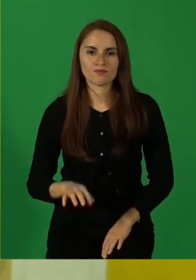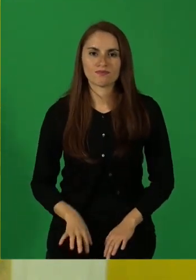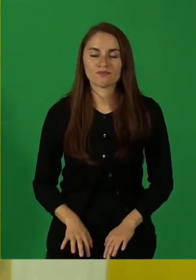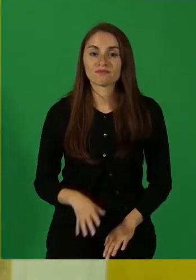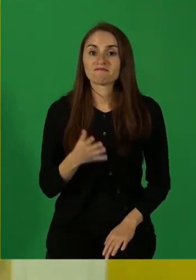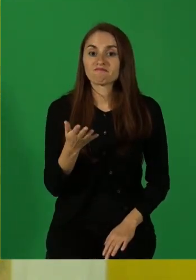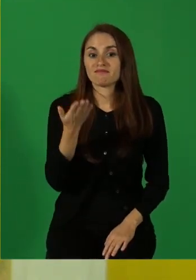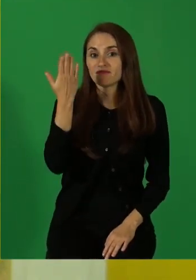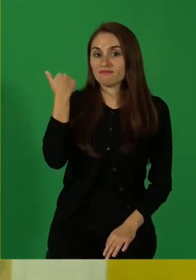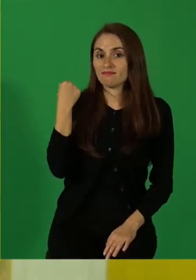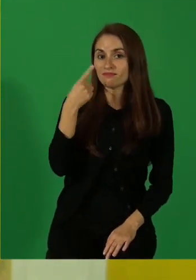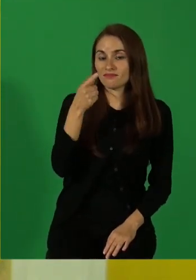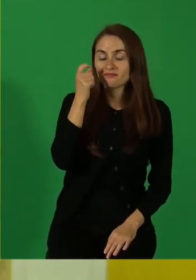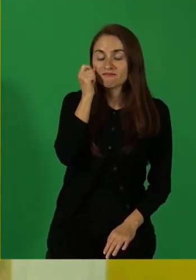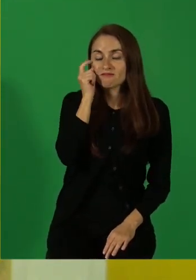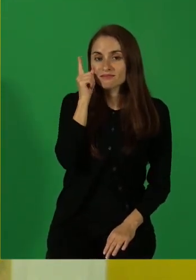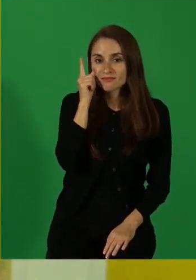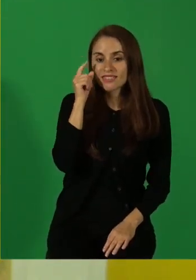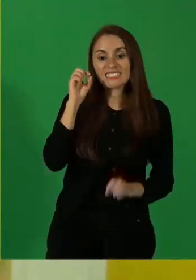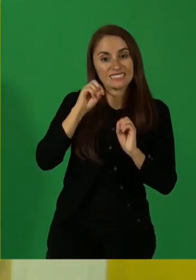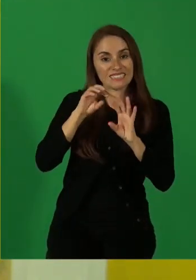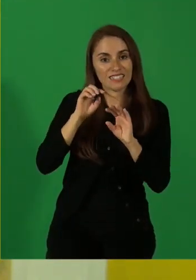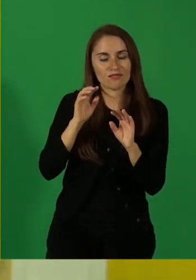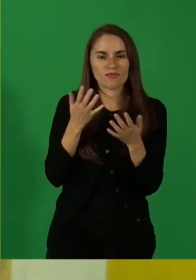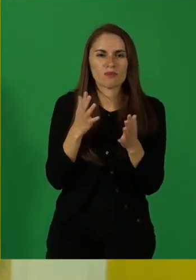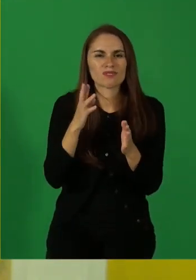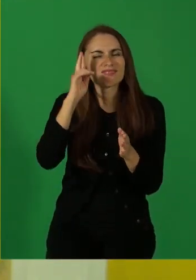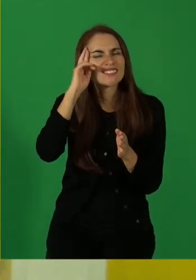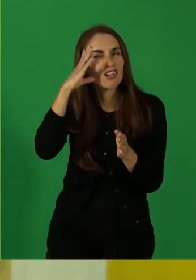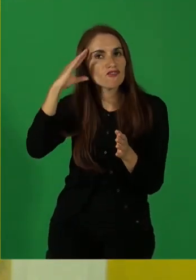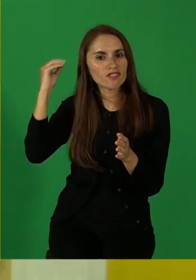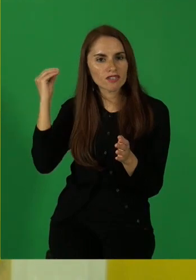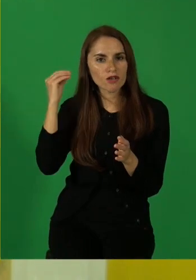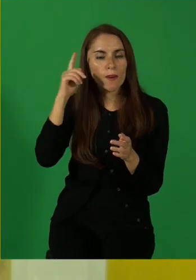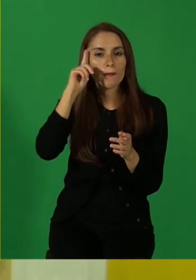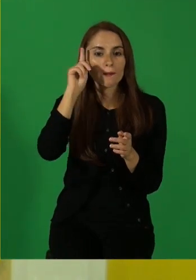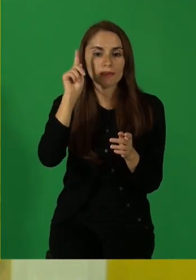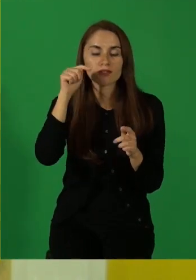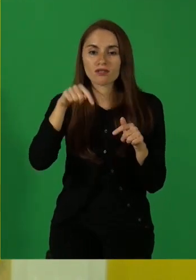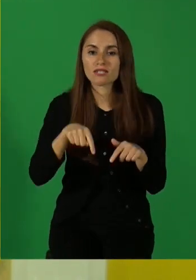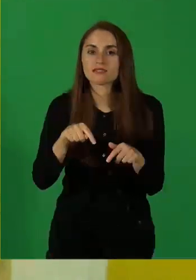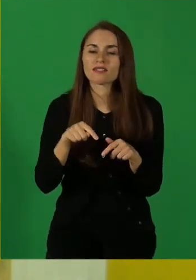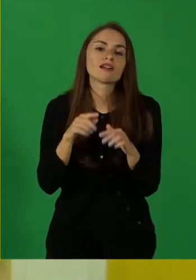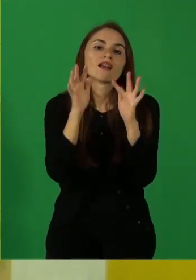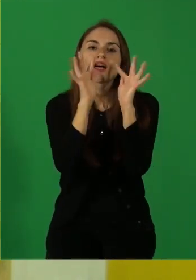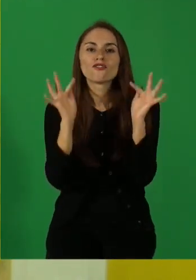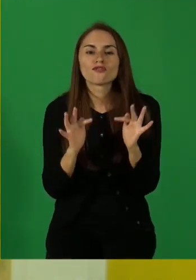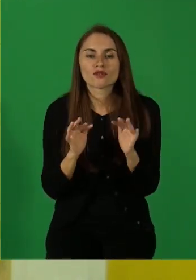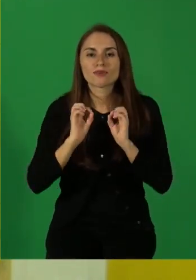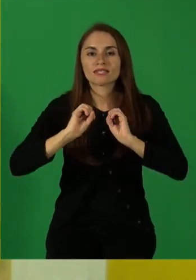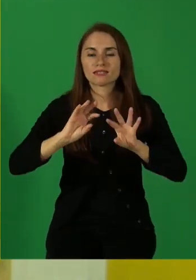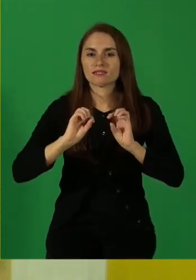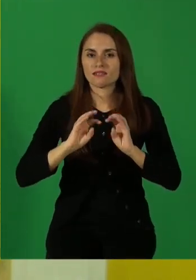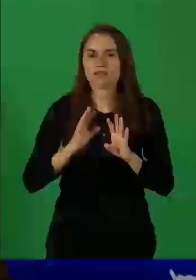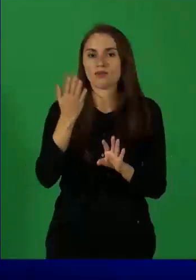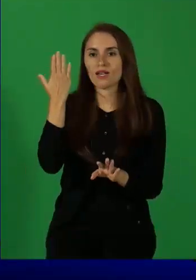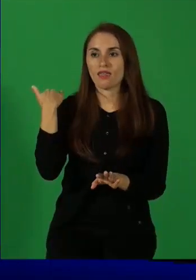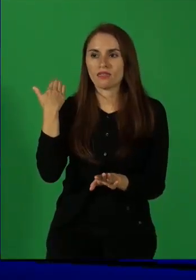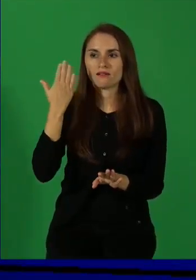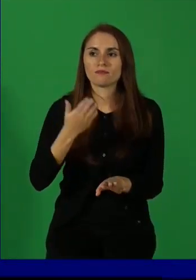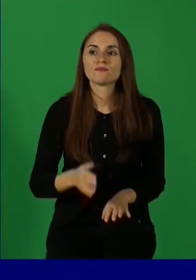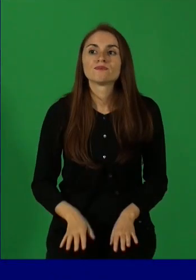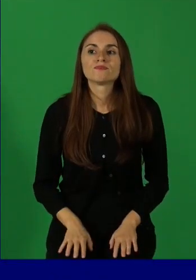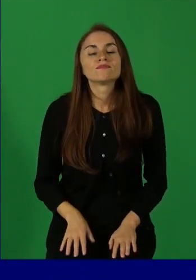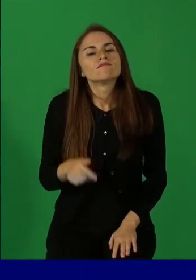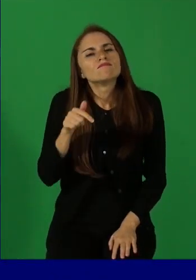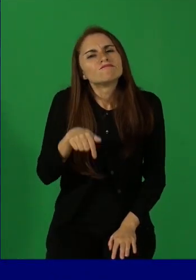te lo enseñaron cuando tú eras más pequeño, quizás ahora no lo recuerdas, pero esta fue la forma en que se te enseñó. Ahora,